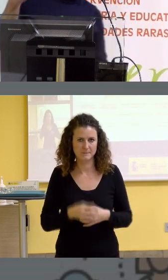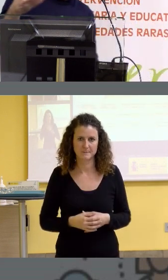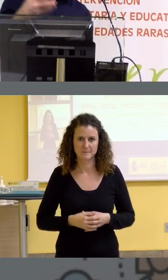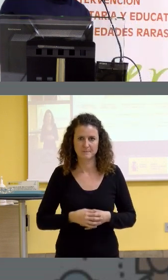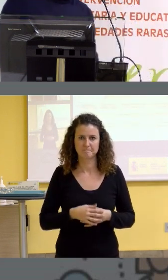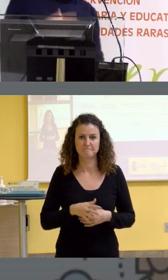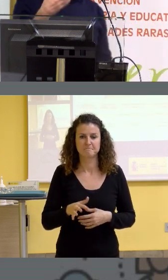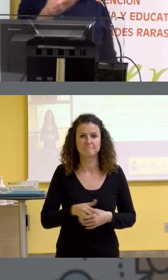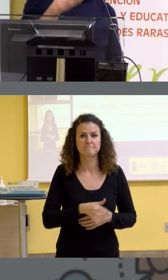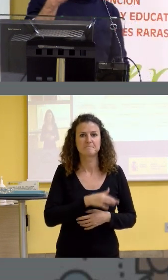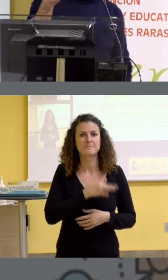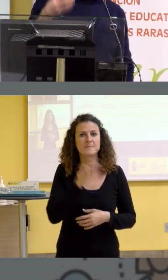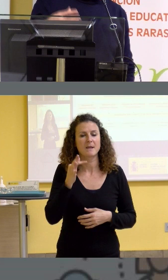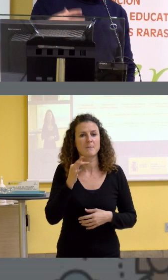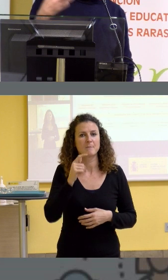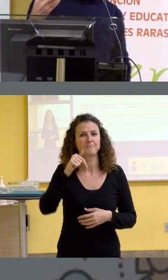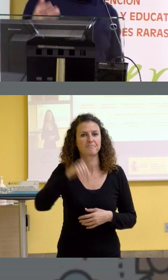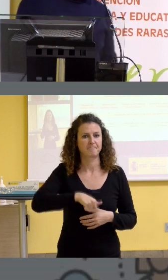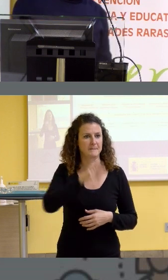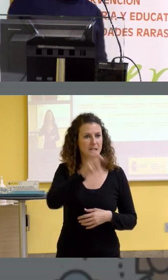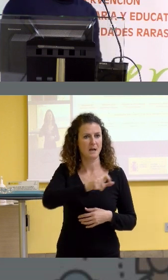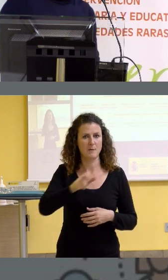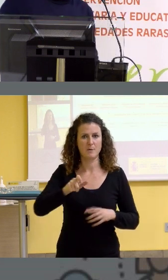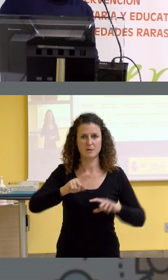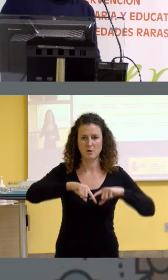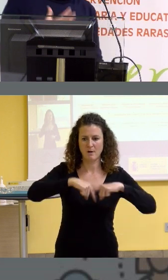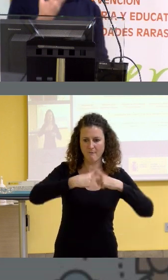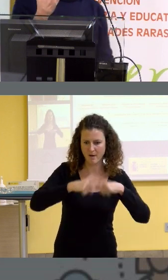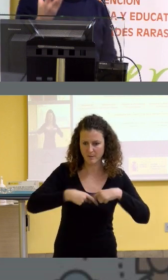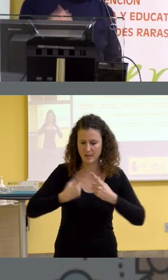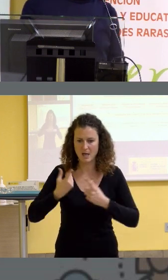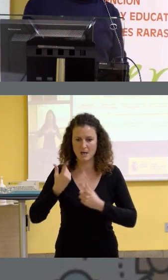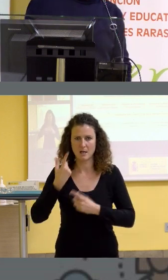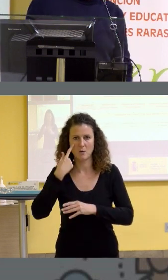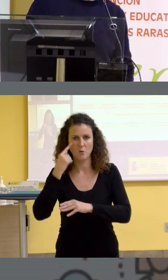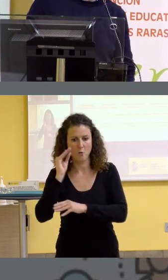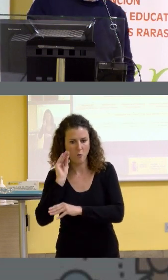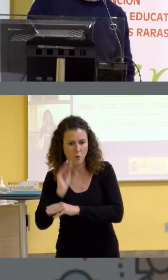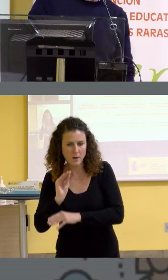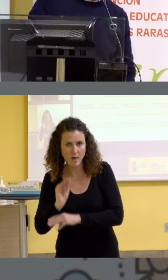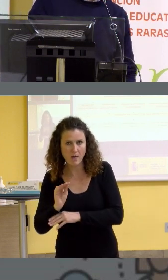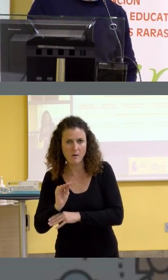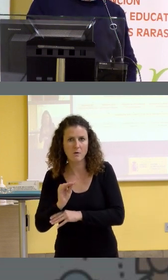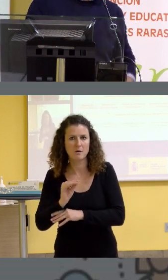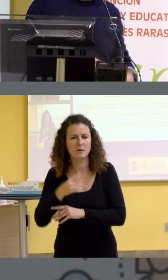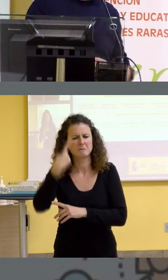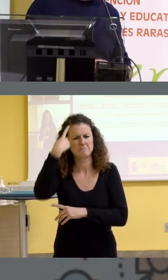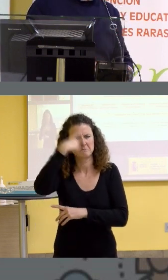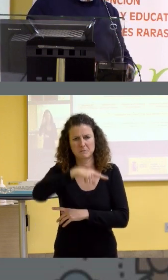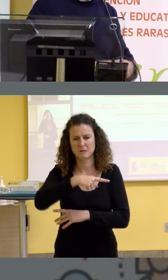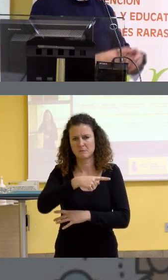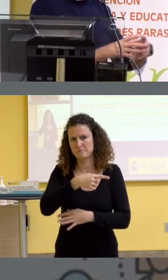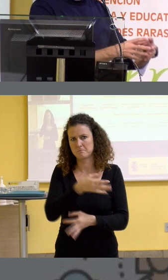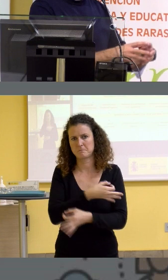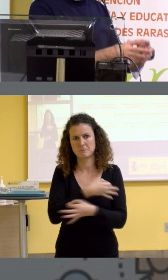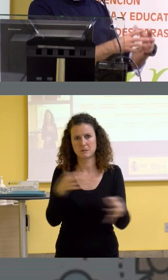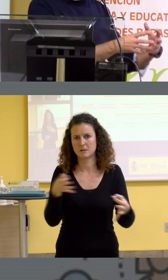Además de que, y aquí las personas que sean familiares o cuidadoras sabrán reconocer muy bien, más allá de lo que es